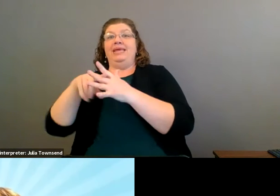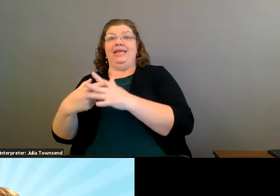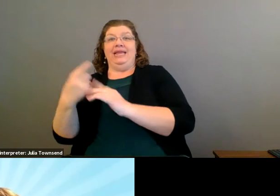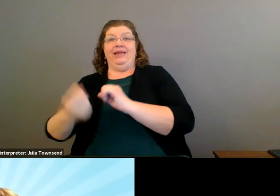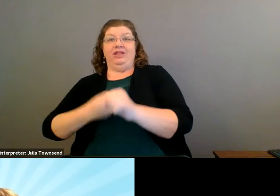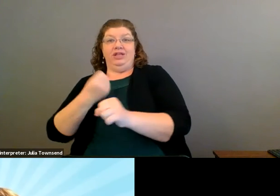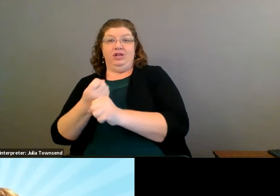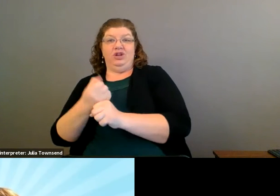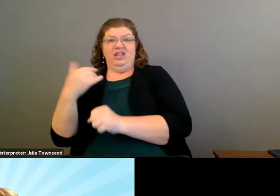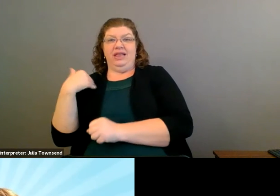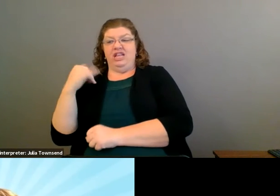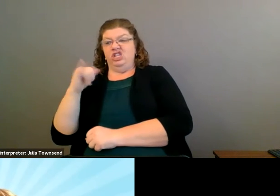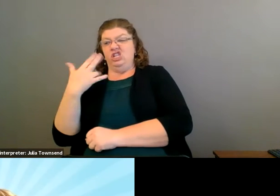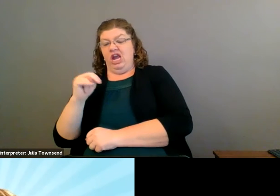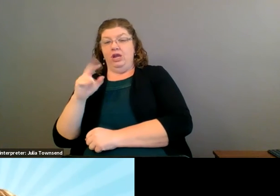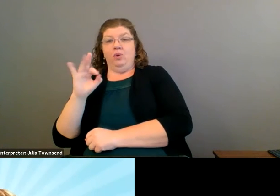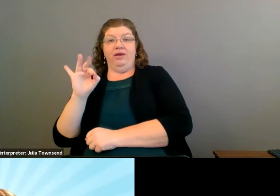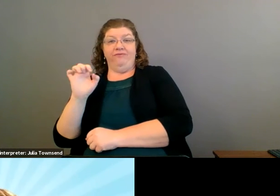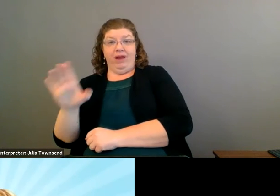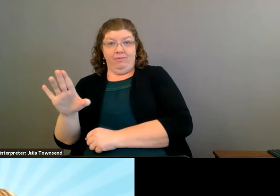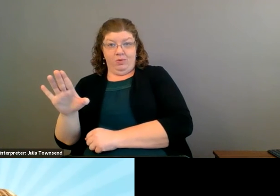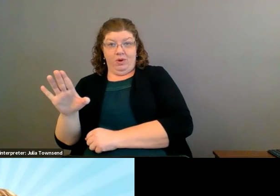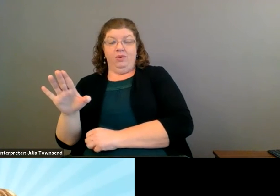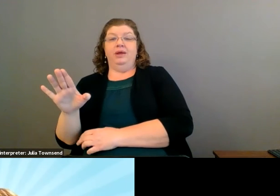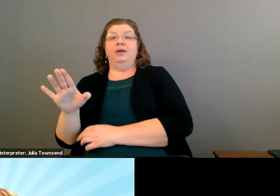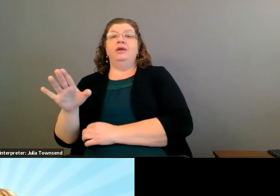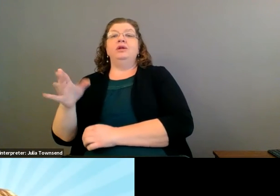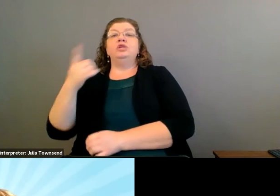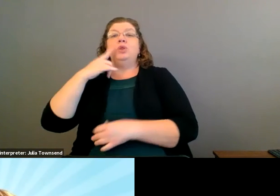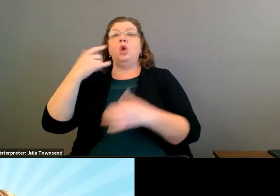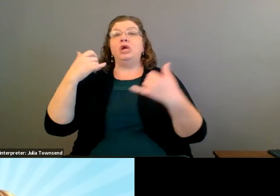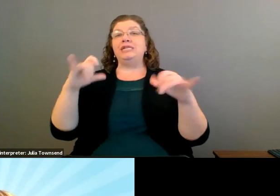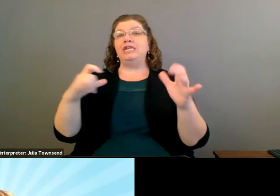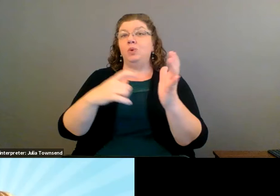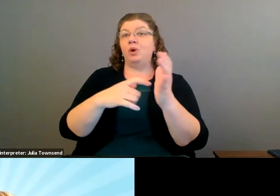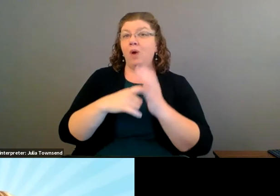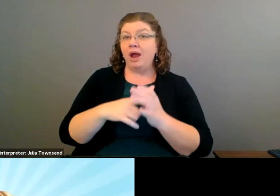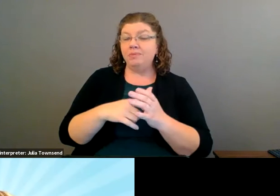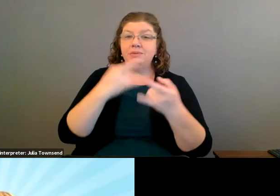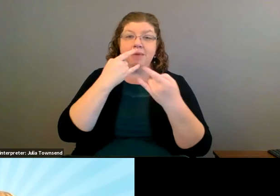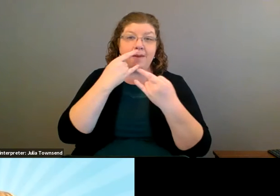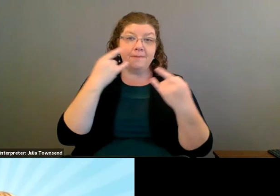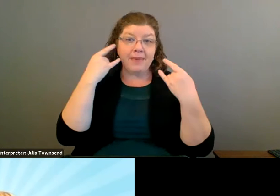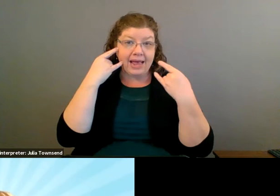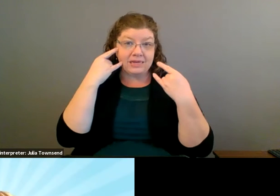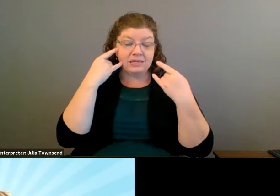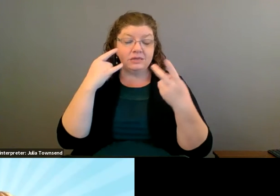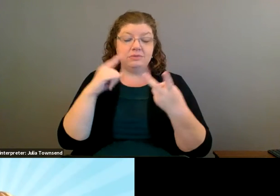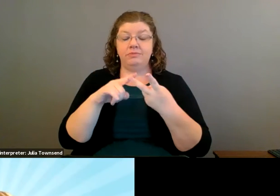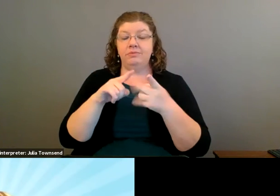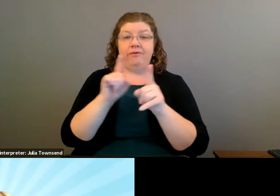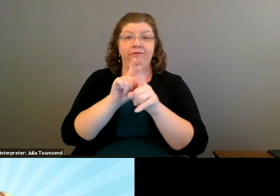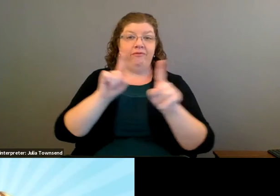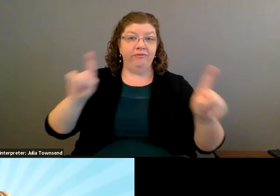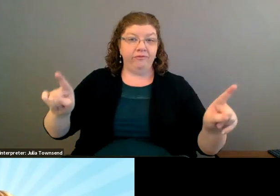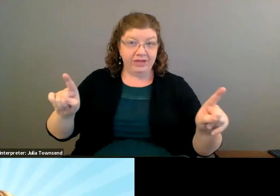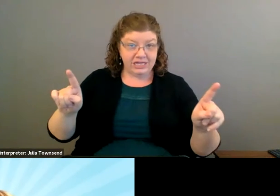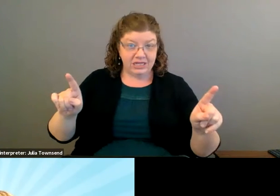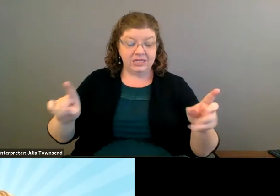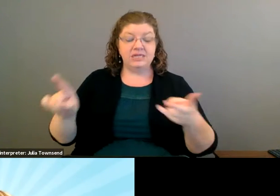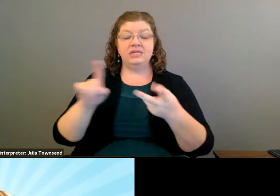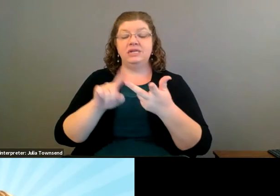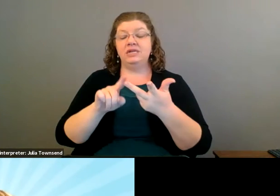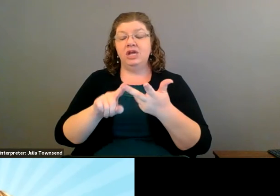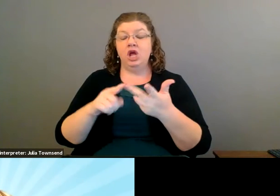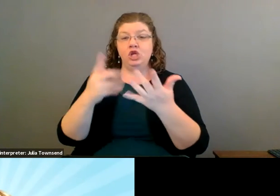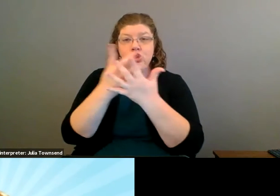en enero y febrero. Así que hay requisitos en torno al uso del cubrebocas, acerca del distanciamiento físico, acerca del